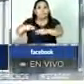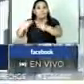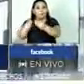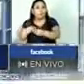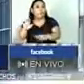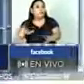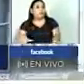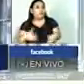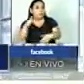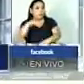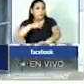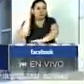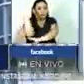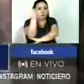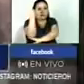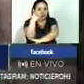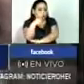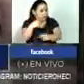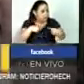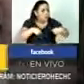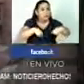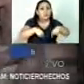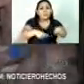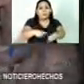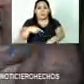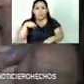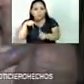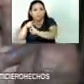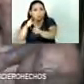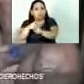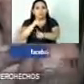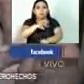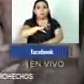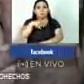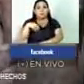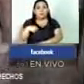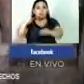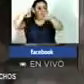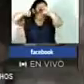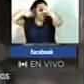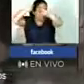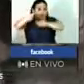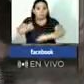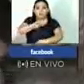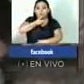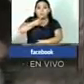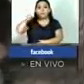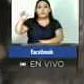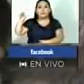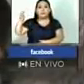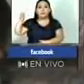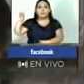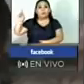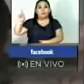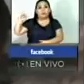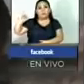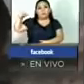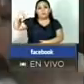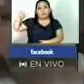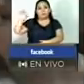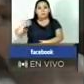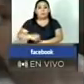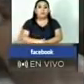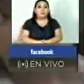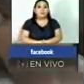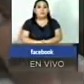de esta pandemia continúan atentando contra las familias salvadoreñas. Con imágenes e informe de Enrique López, Noticiero Hechos.